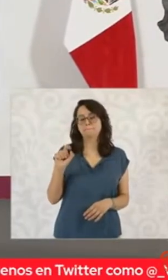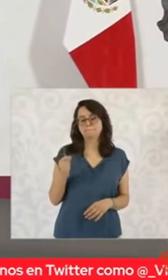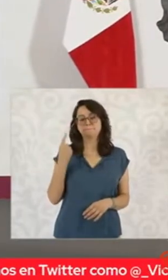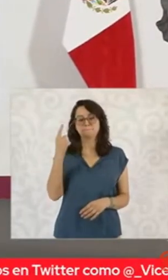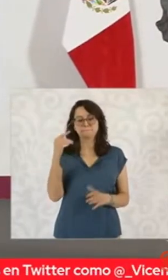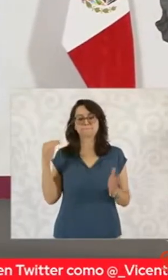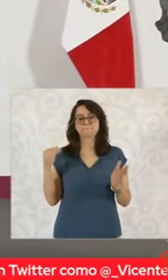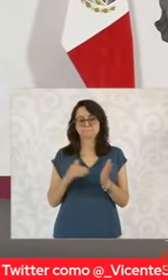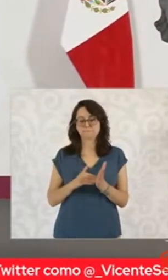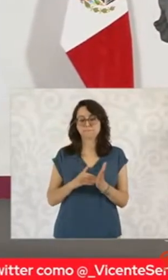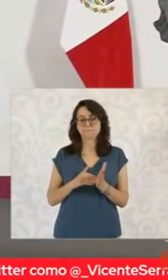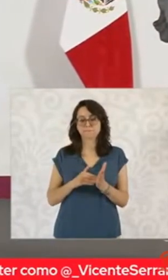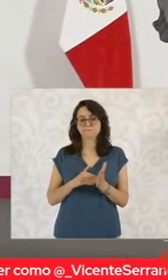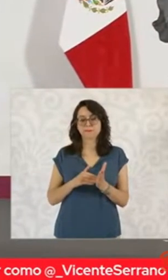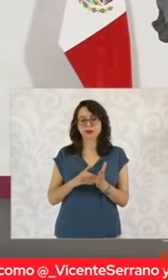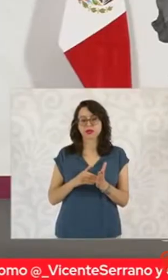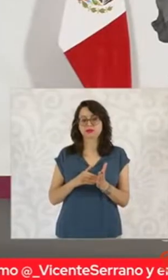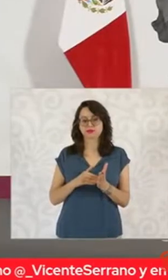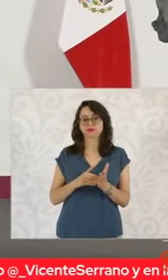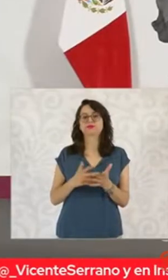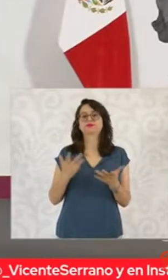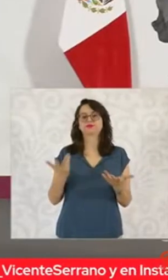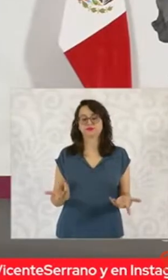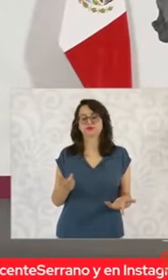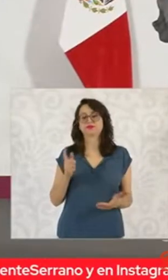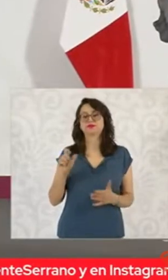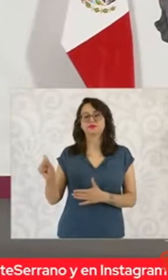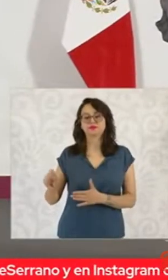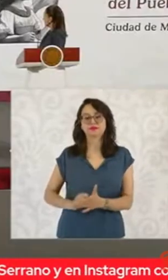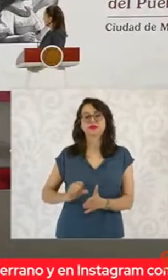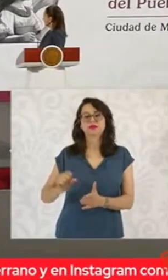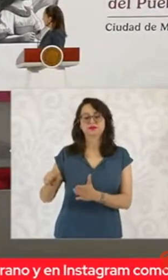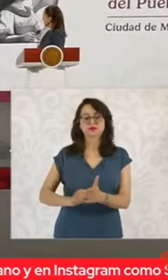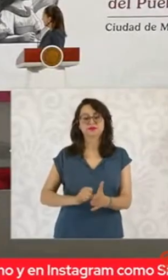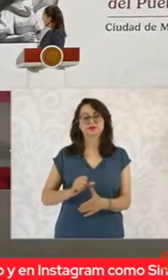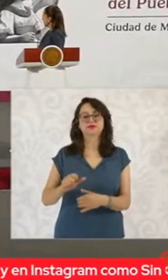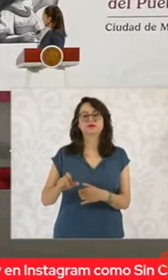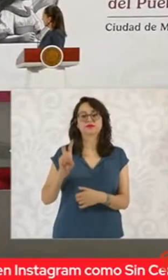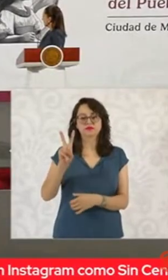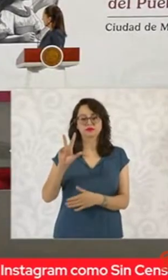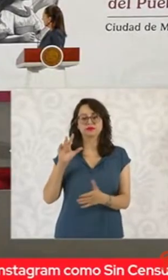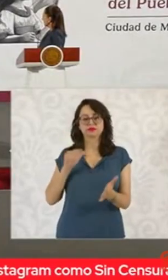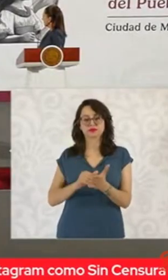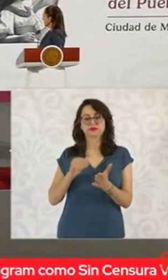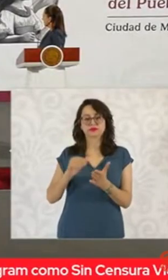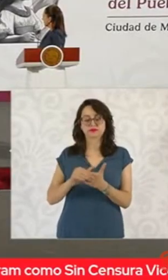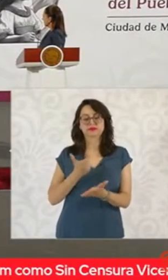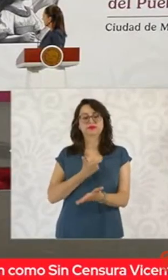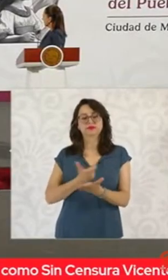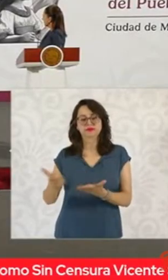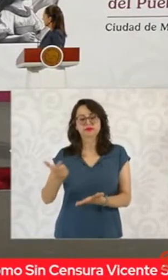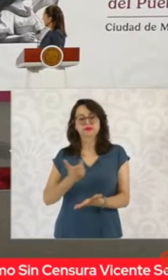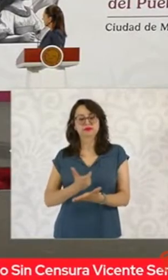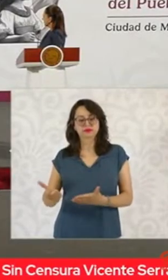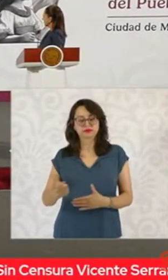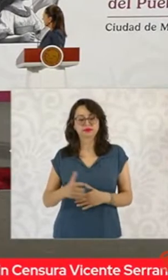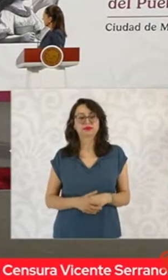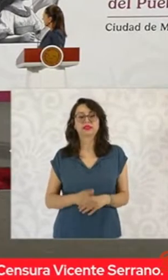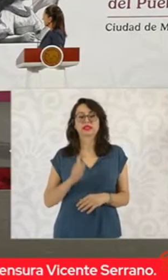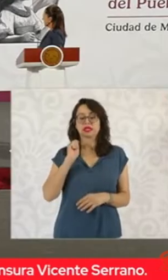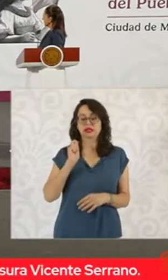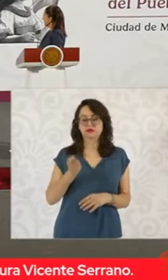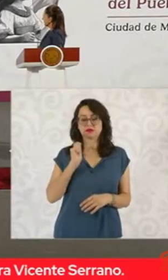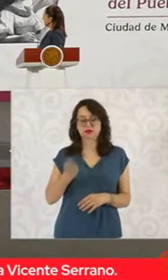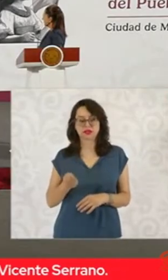21,000. Estamos hablando de una colocación mensual de más de 2,000 millones de pesos. Entonces, en ambos